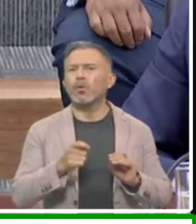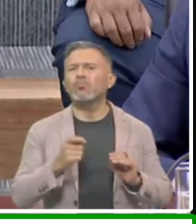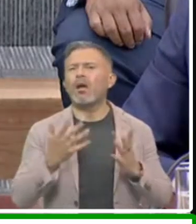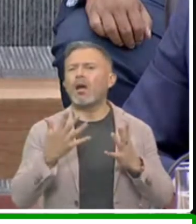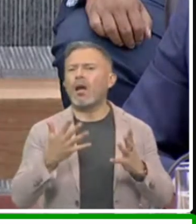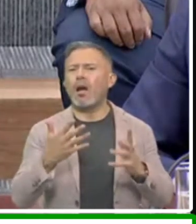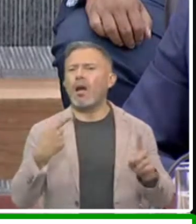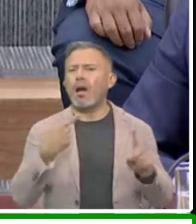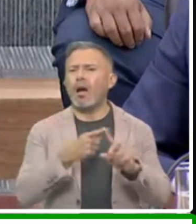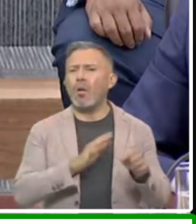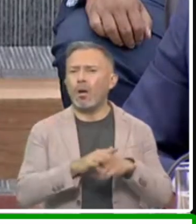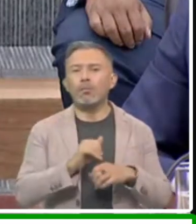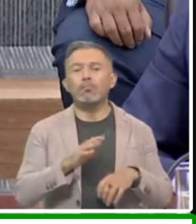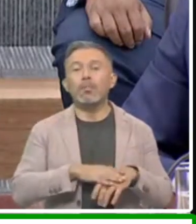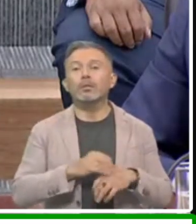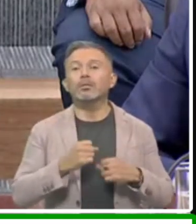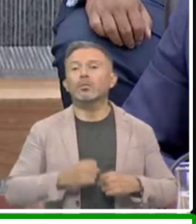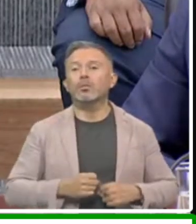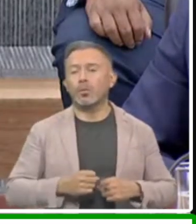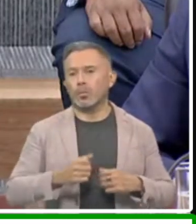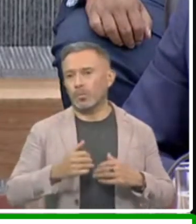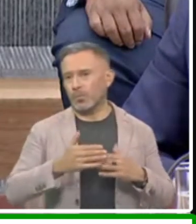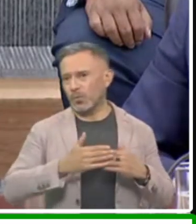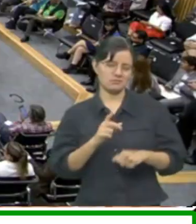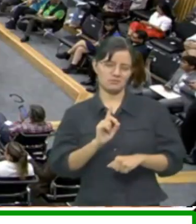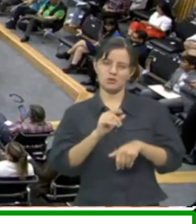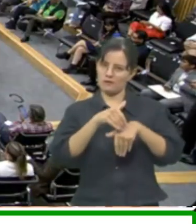está dando hoy, 7 de junio.